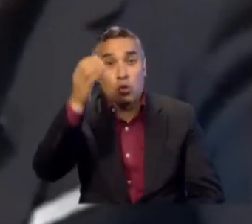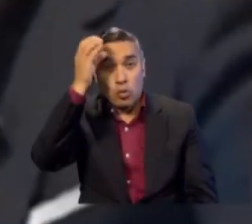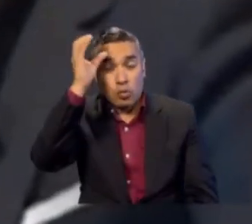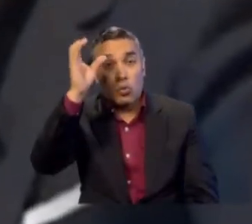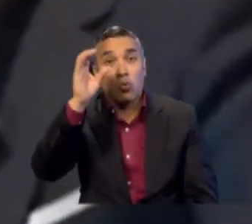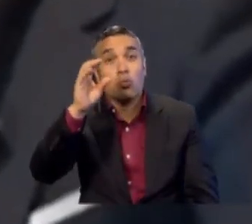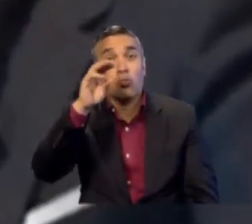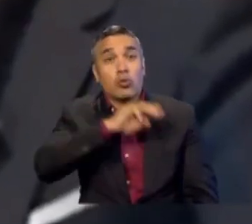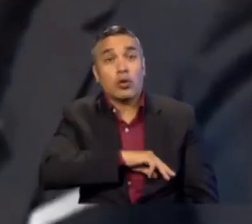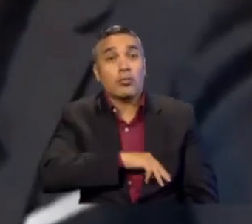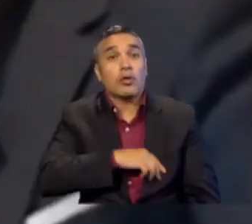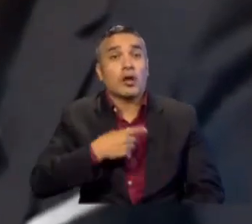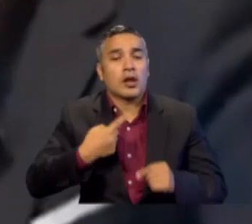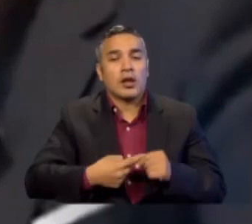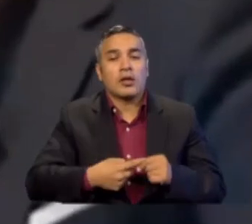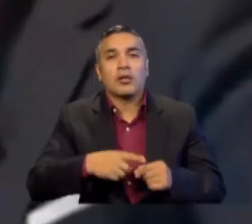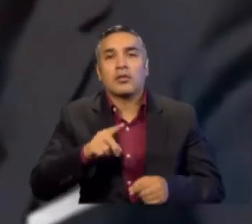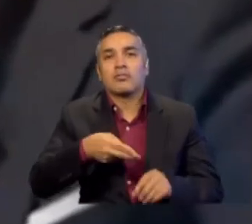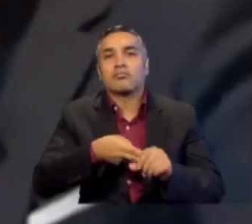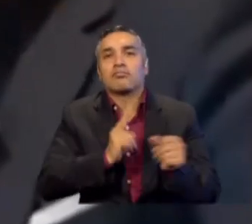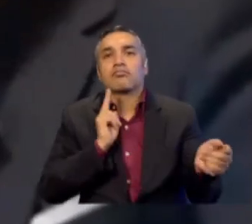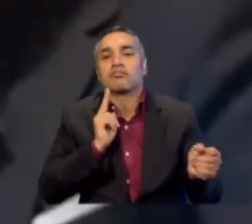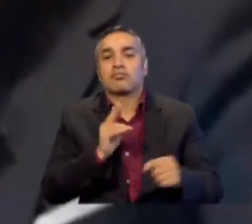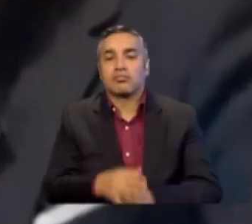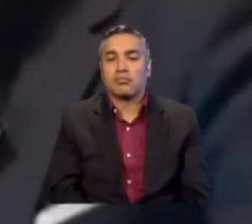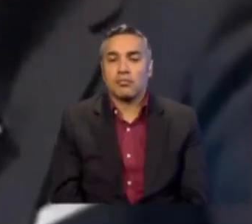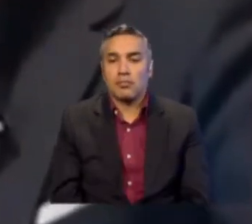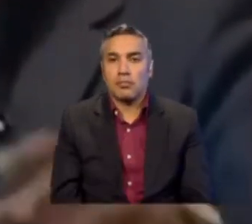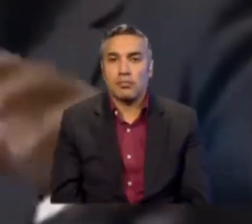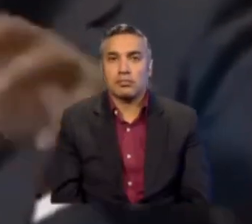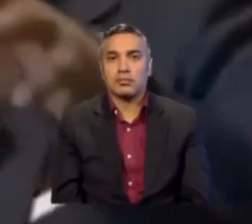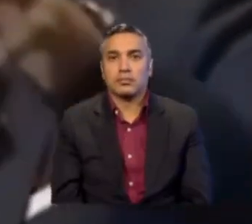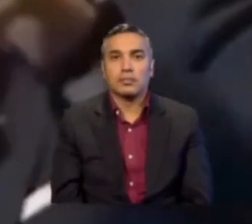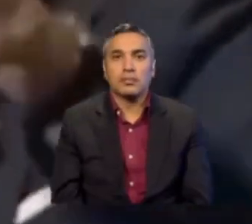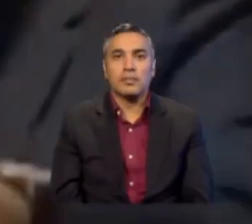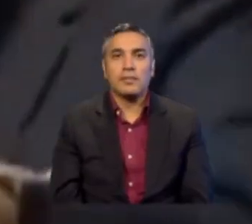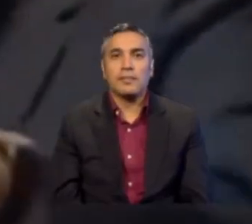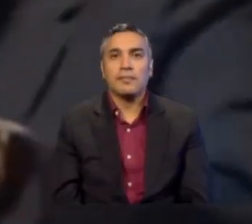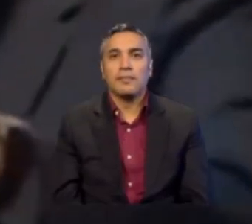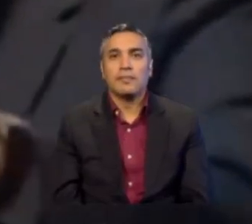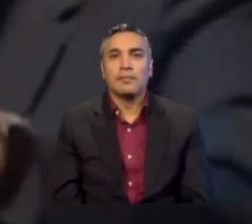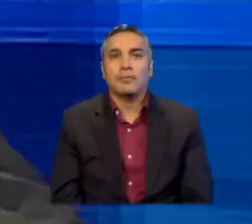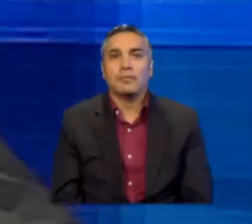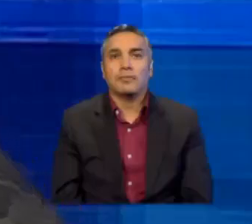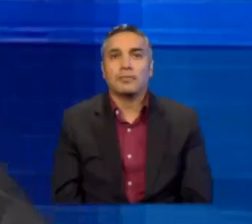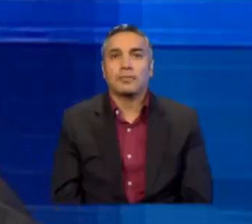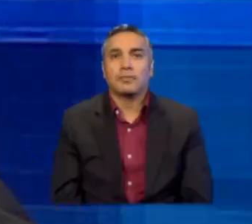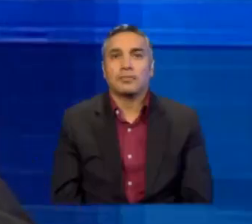de Quito, Diego Jara, presentó su renuncia. Cristian Hidalgo, TC Televisión.